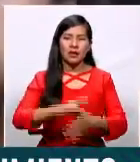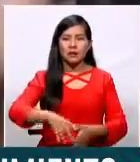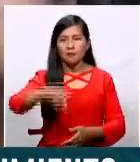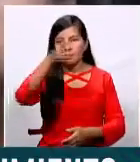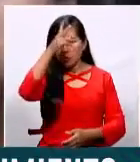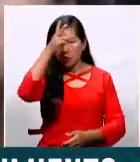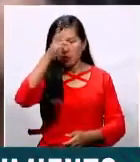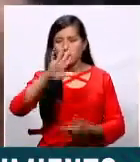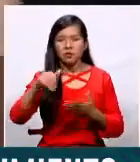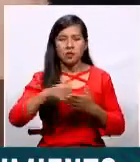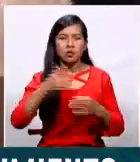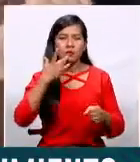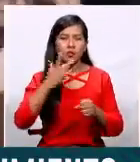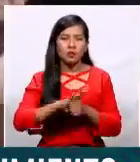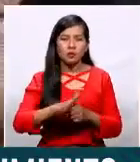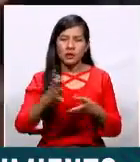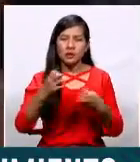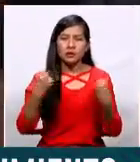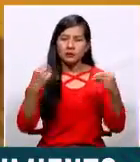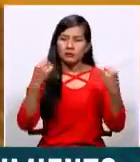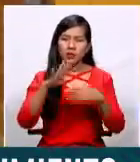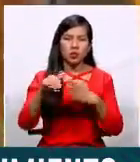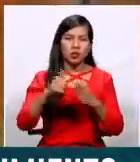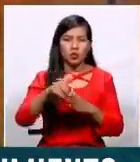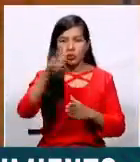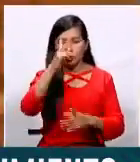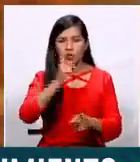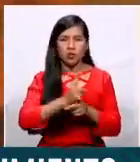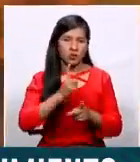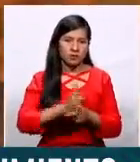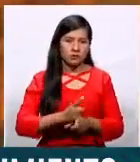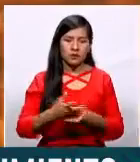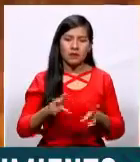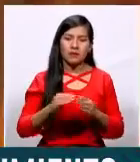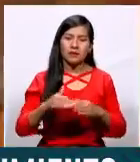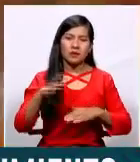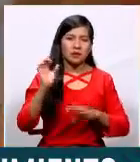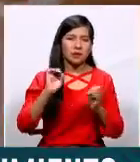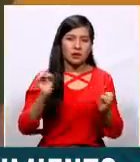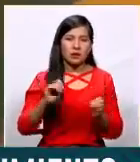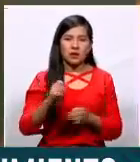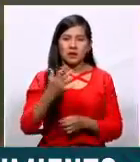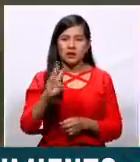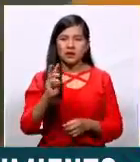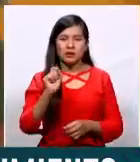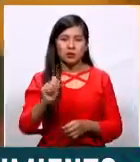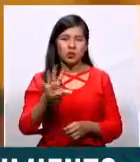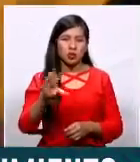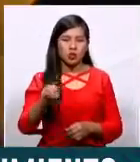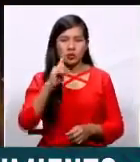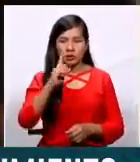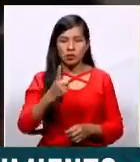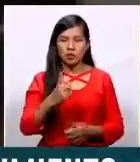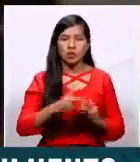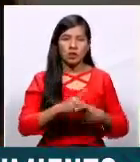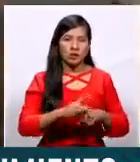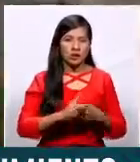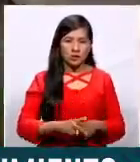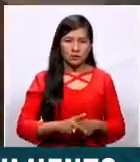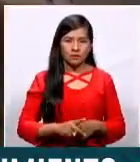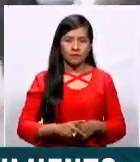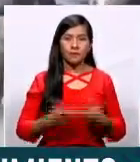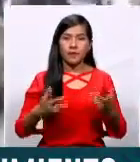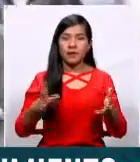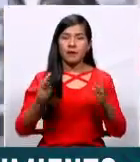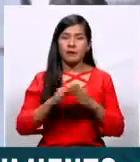se comprometieron a mantener un normal abastecimiento sin superar los 16 bolivianos con 50 centavos el kilo de este alimento al consumidor final, ya